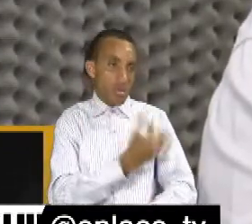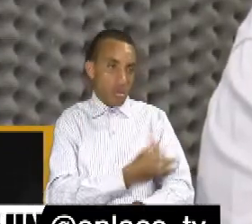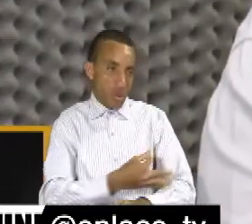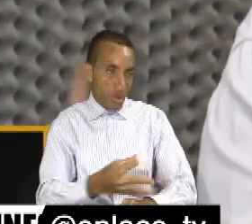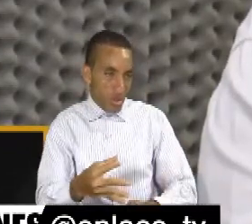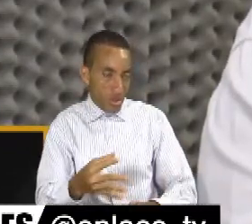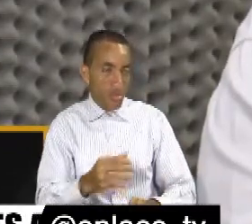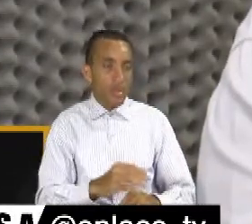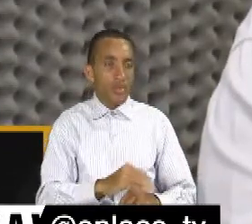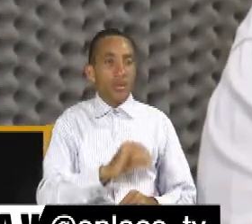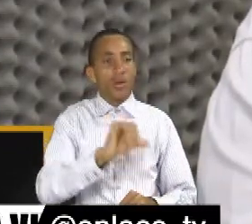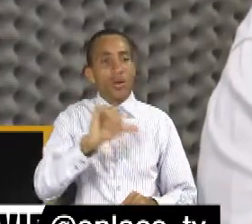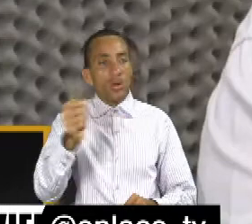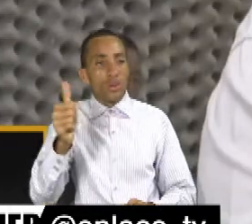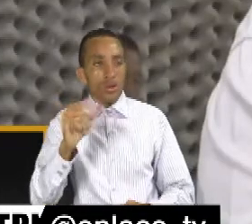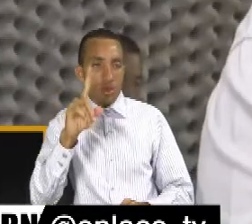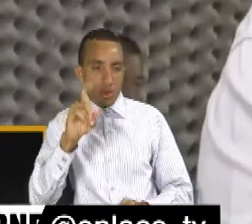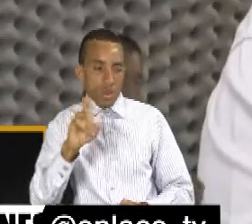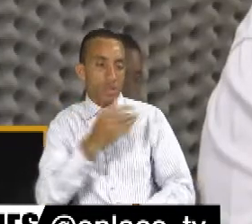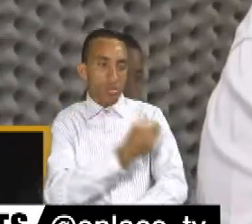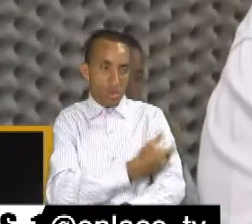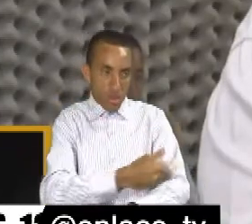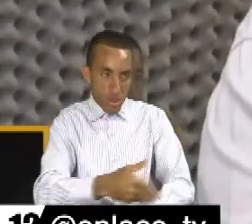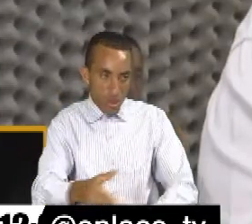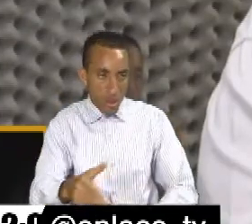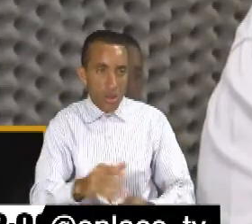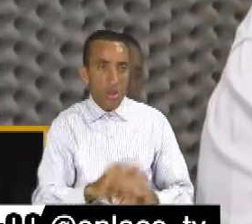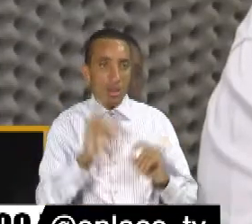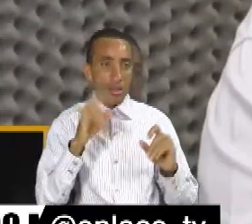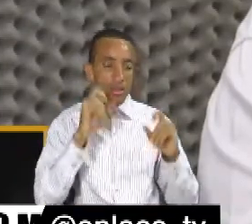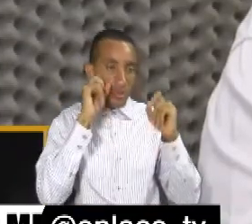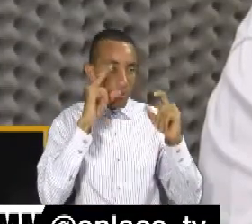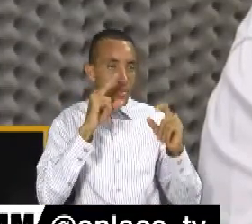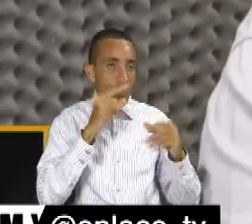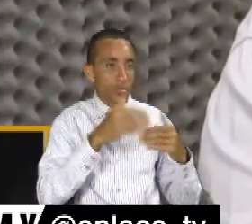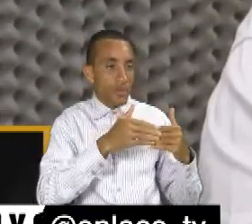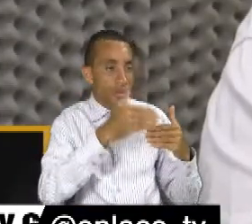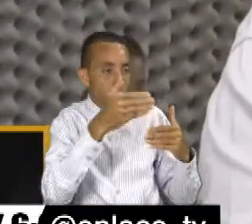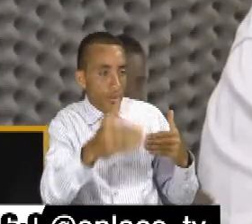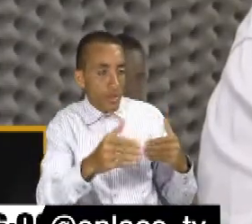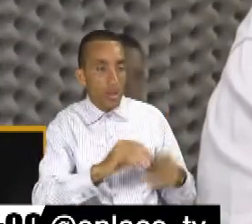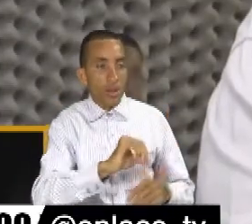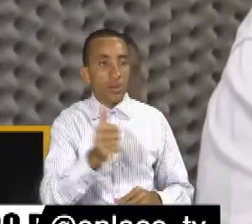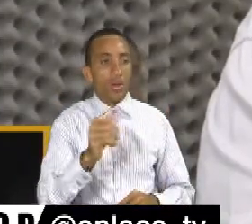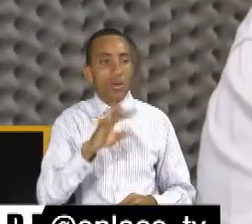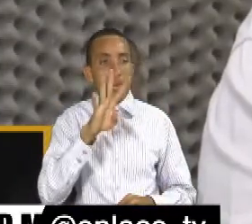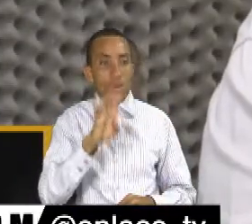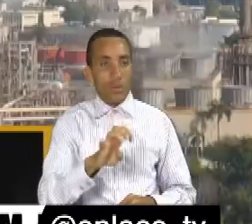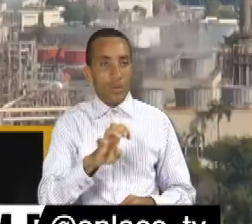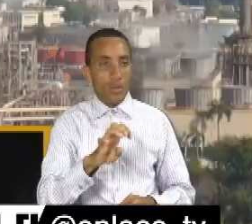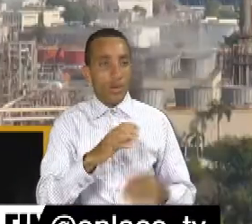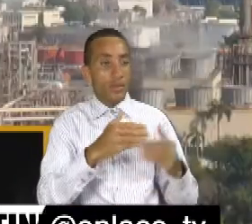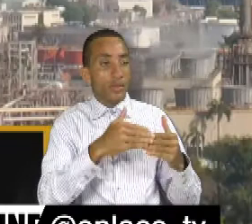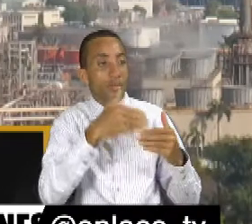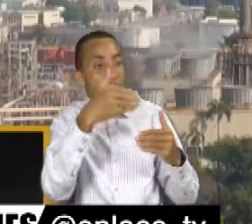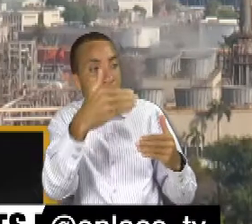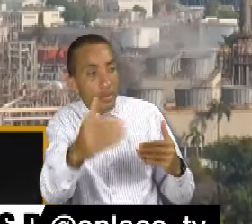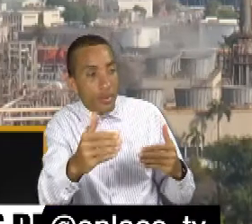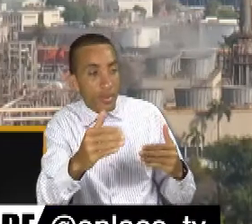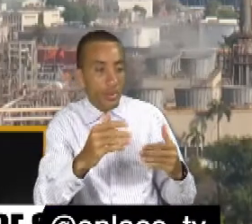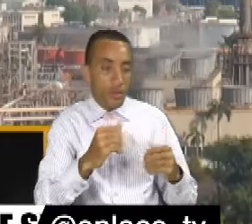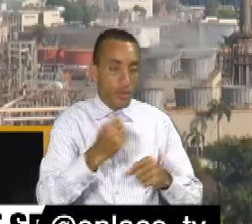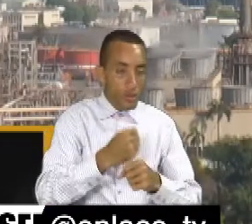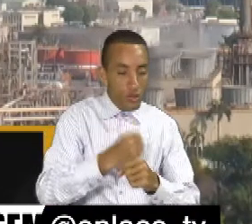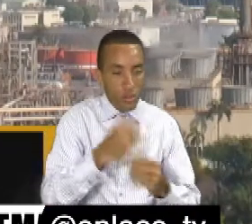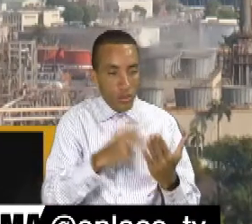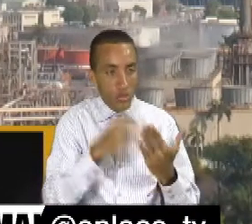6 millones de pesos como premio los trabajos de pregrado y 9 millones de pesos los trabajos de posgrado. La Universidad Pontificia